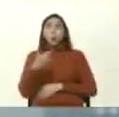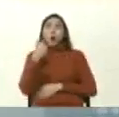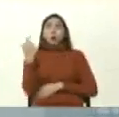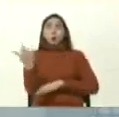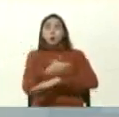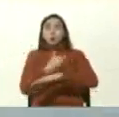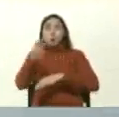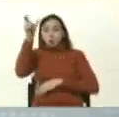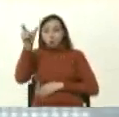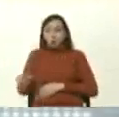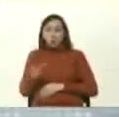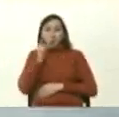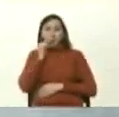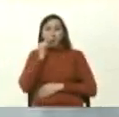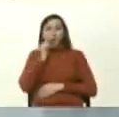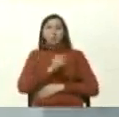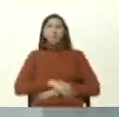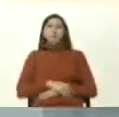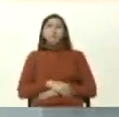gobernador José Vázquez.